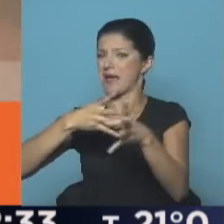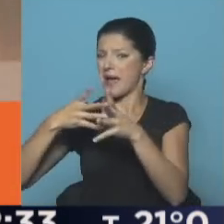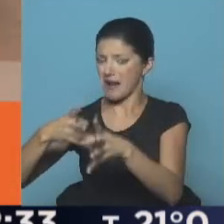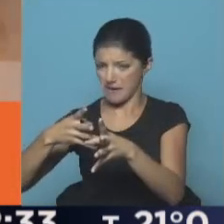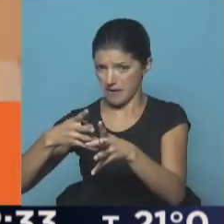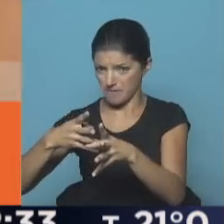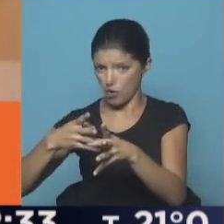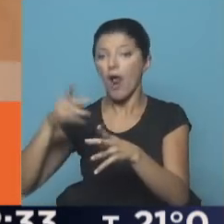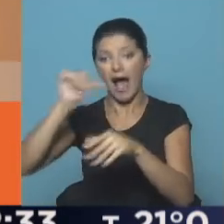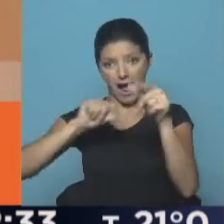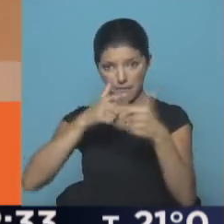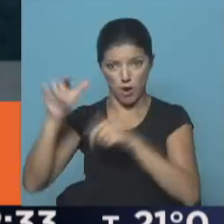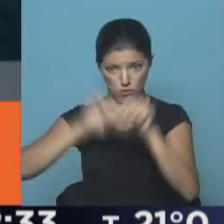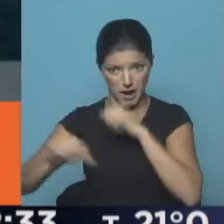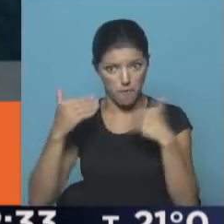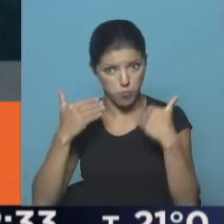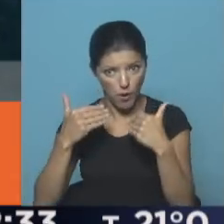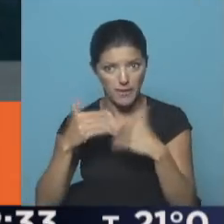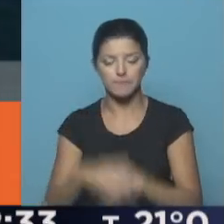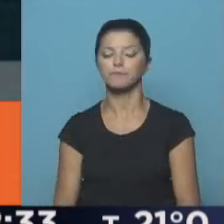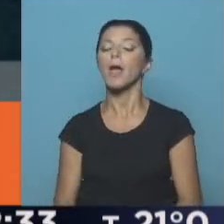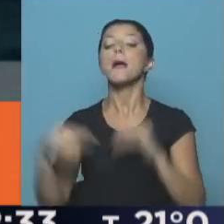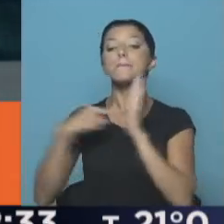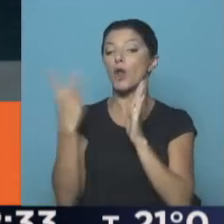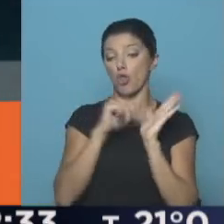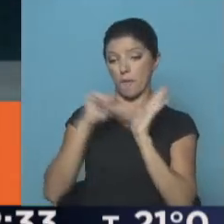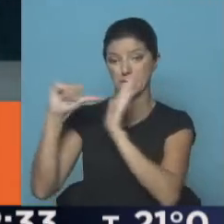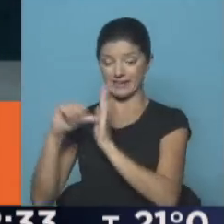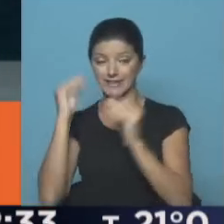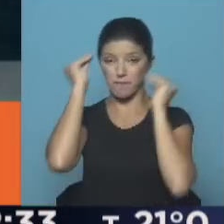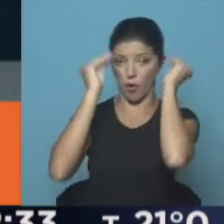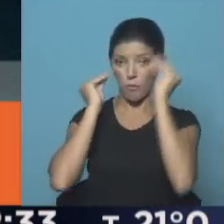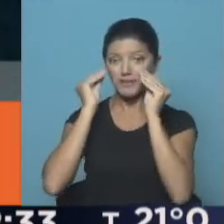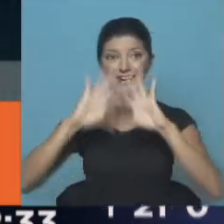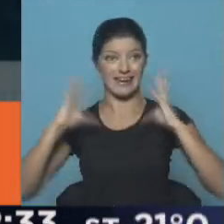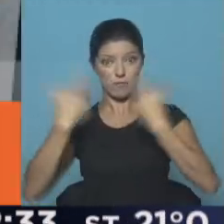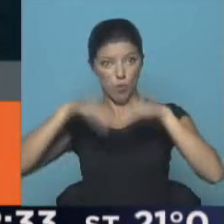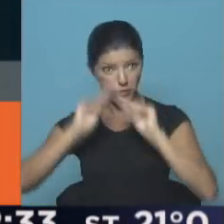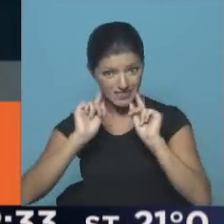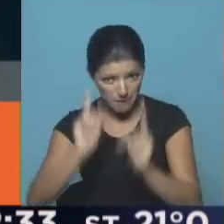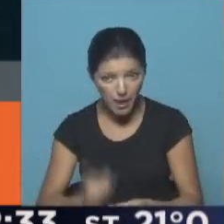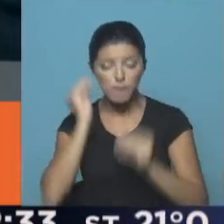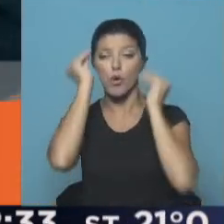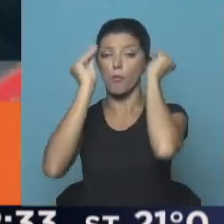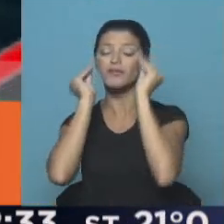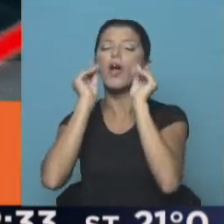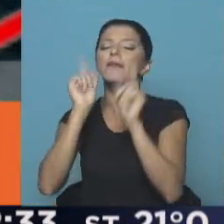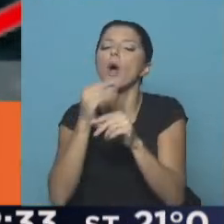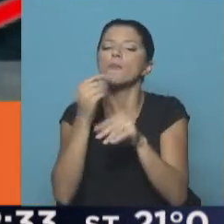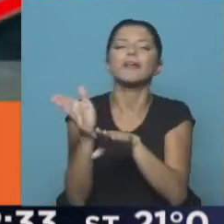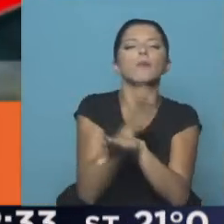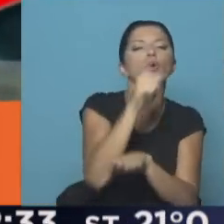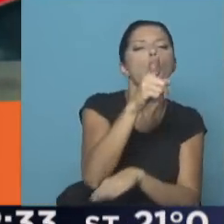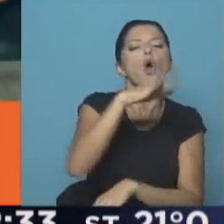incluir armas nucleares. Pero la alarma de las dos potencias, compartida a nivel global, también se encendió a raíz de versiones de que